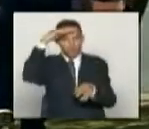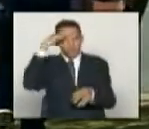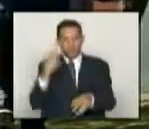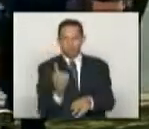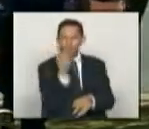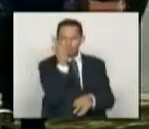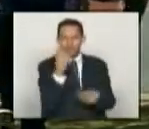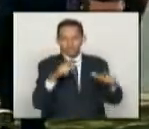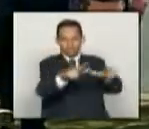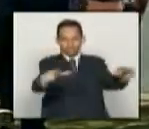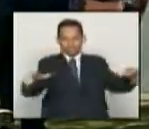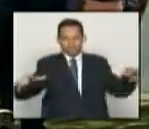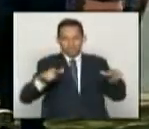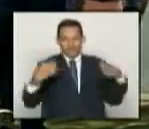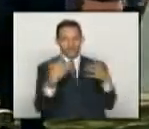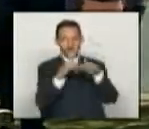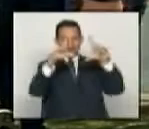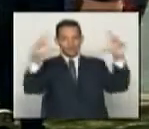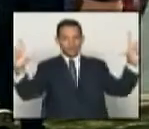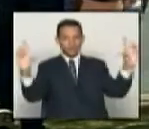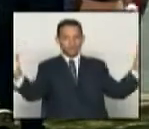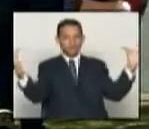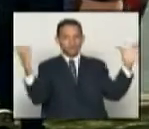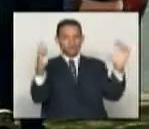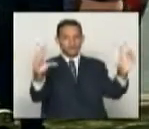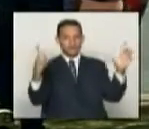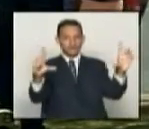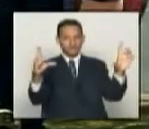ayuda importantísima